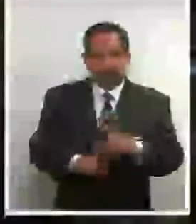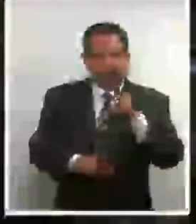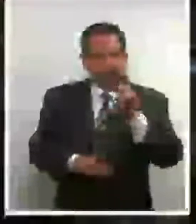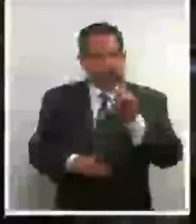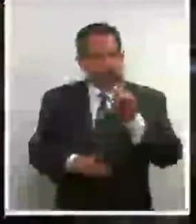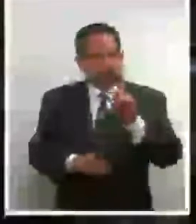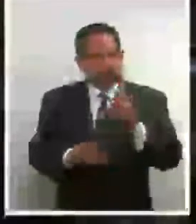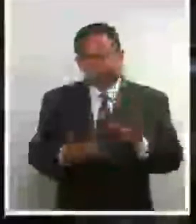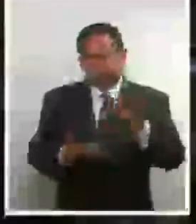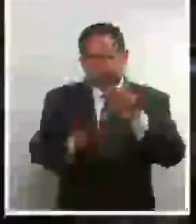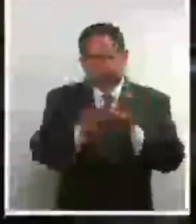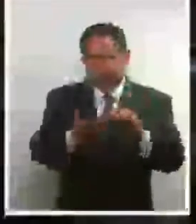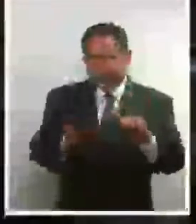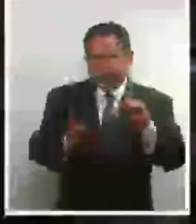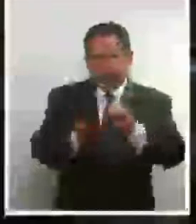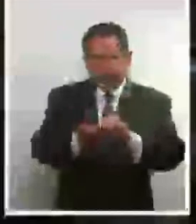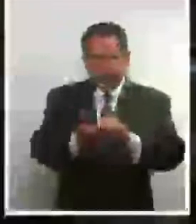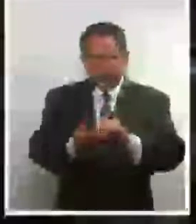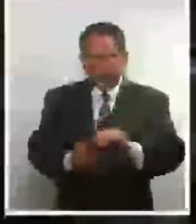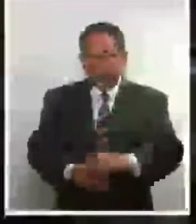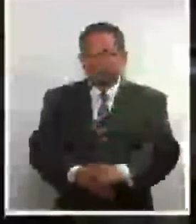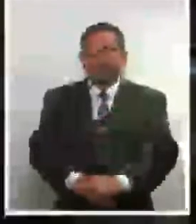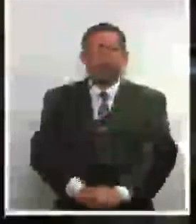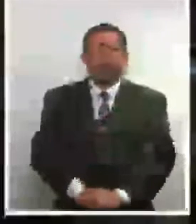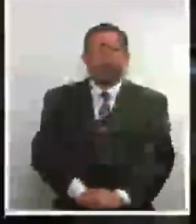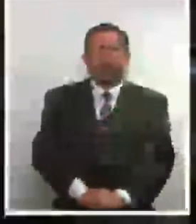pero es una adición.